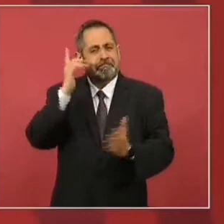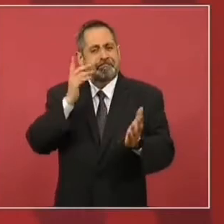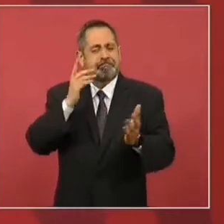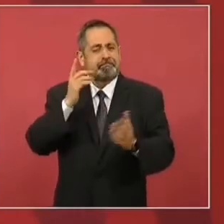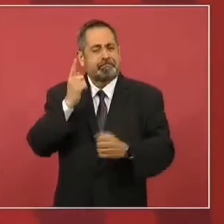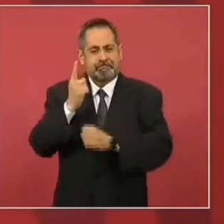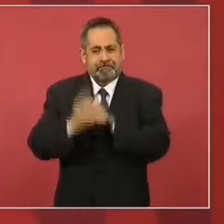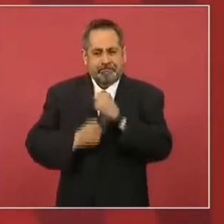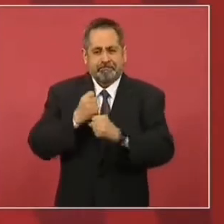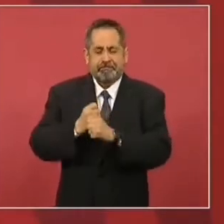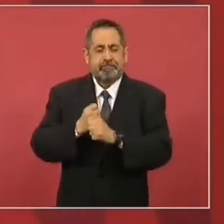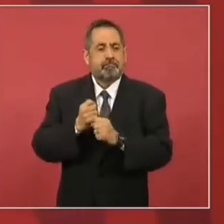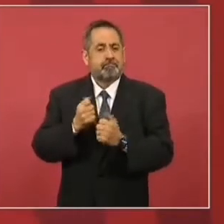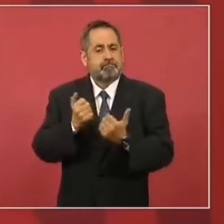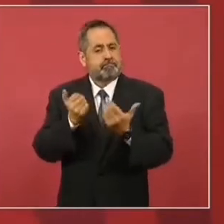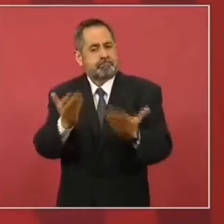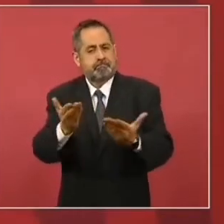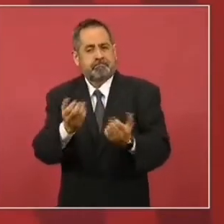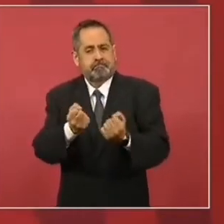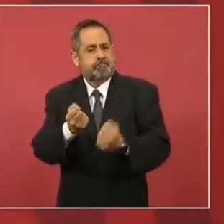año con salud,